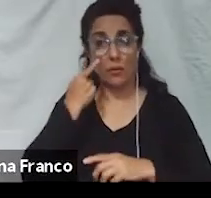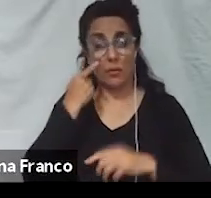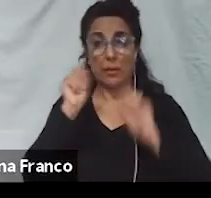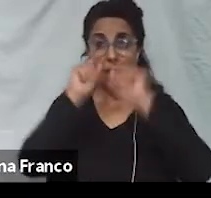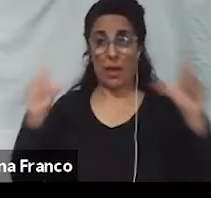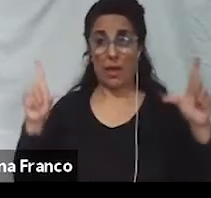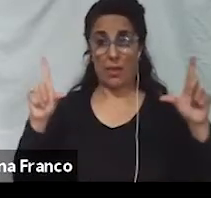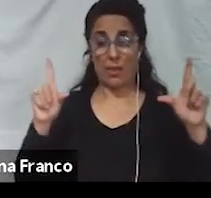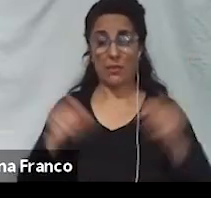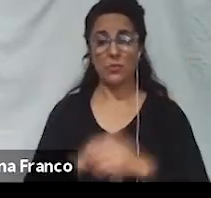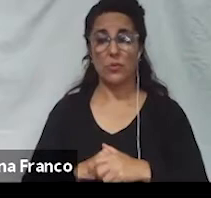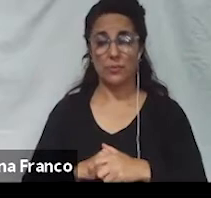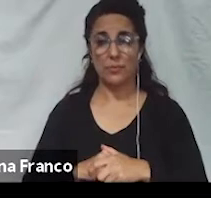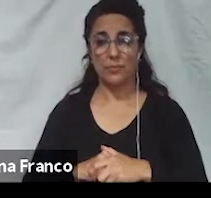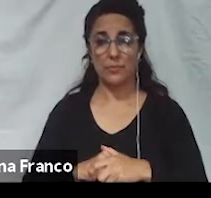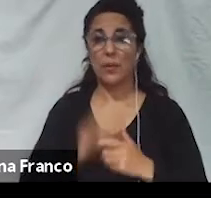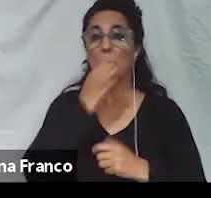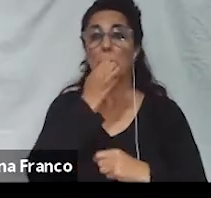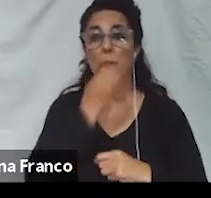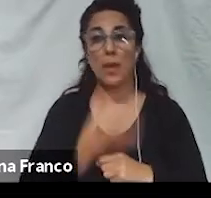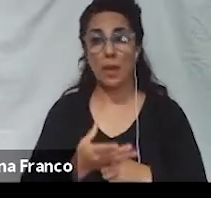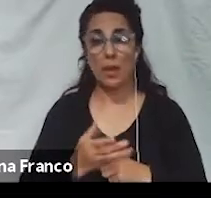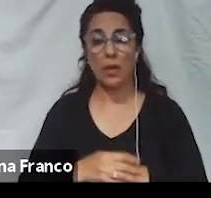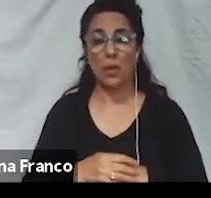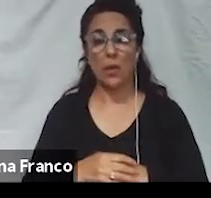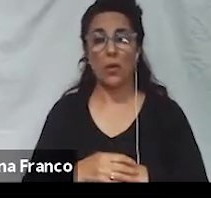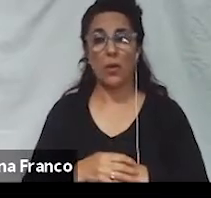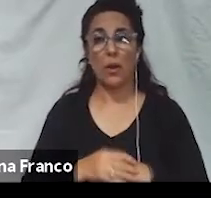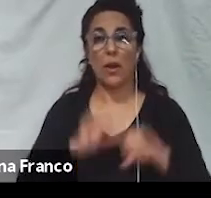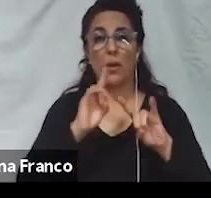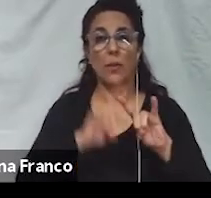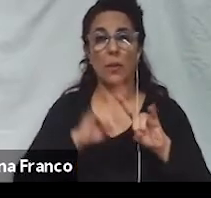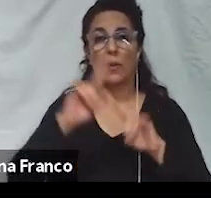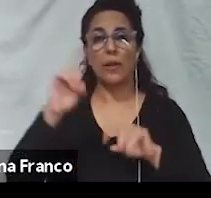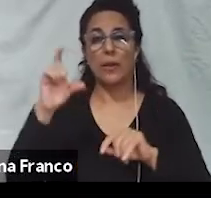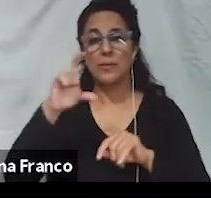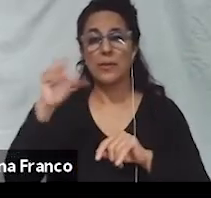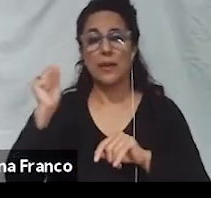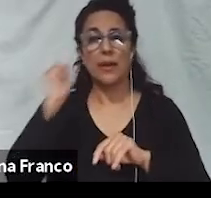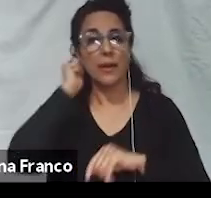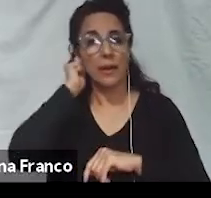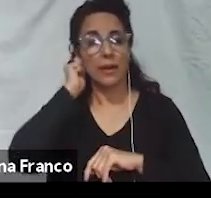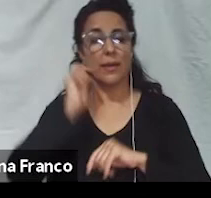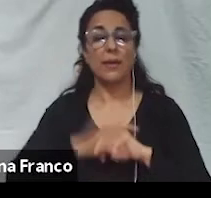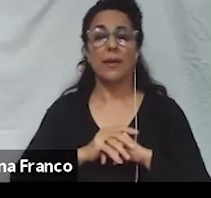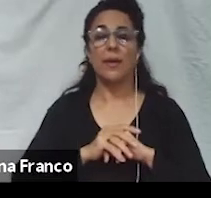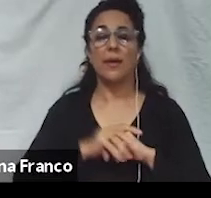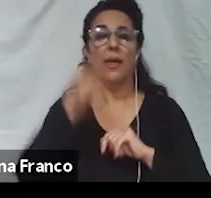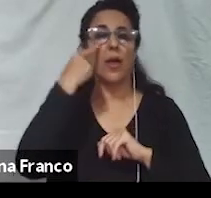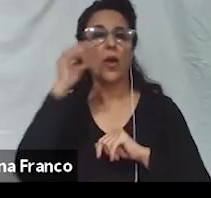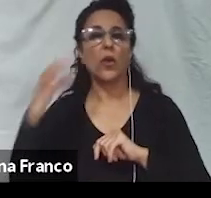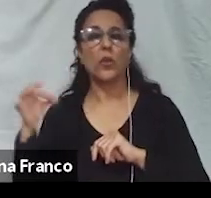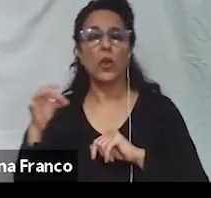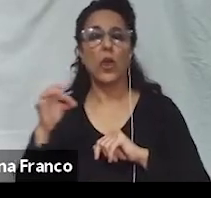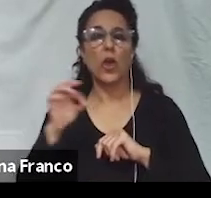tenemos que prestar especial atención a las mejoras que pueda haber sobre las WCAG, ¿no? Puede que nosotros tengamos